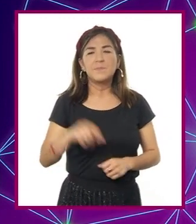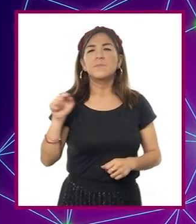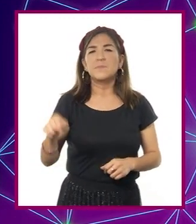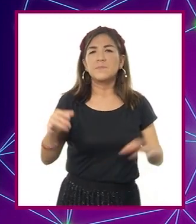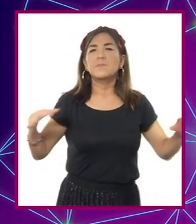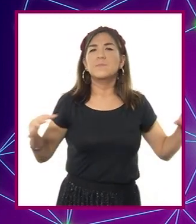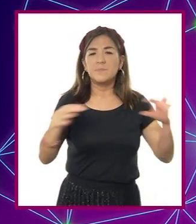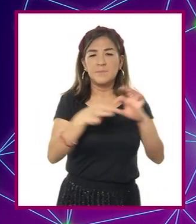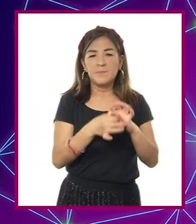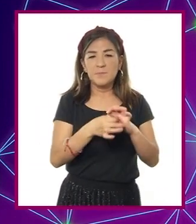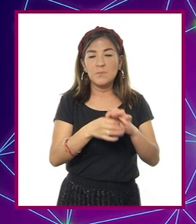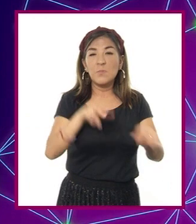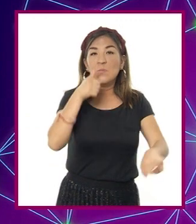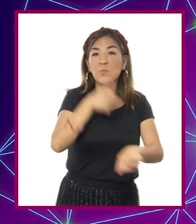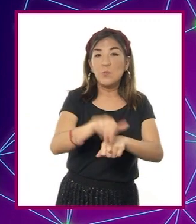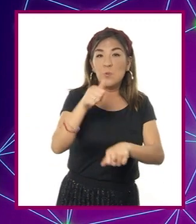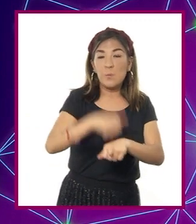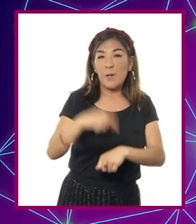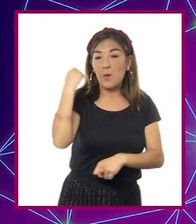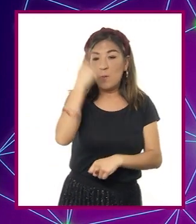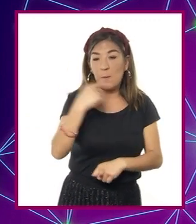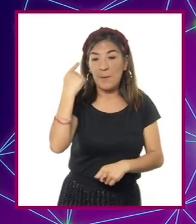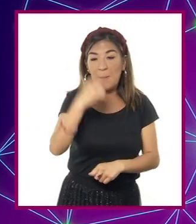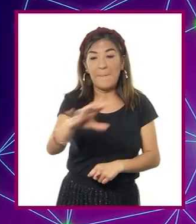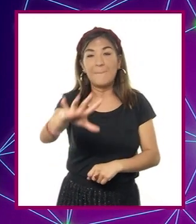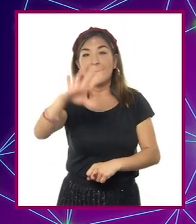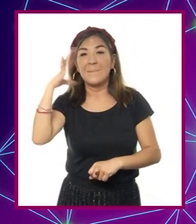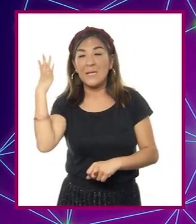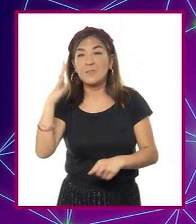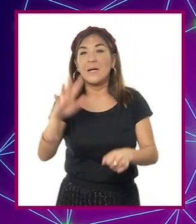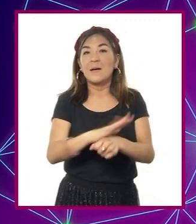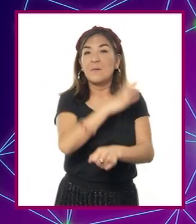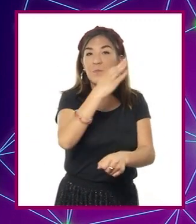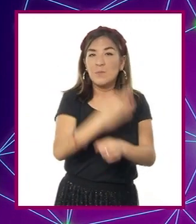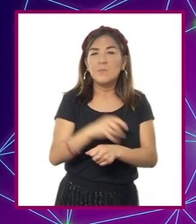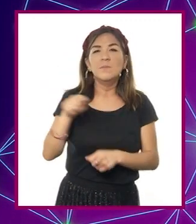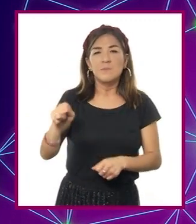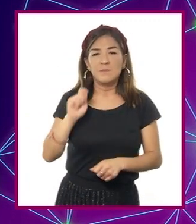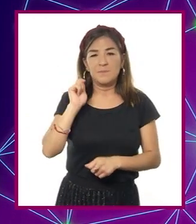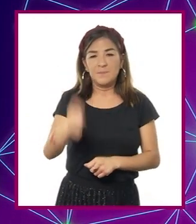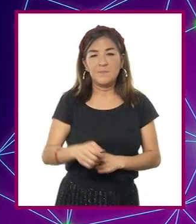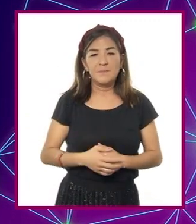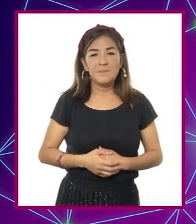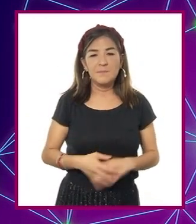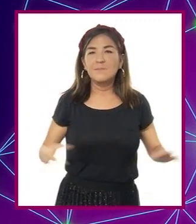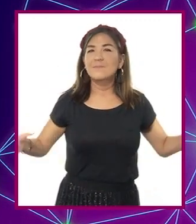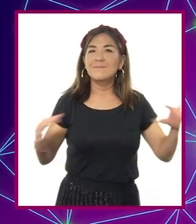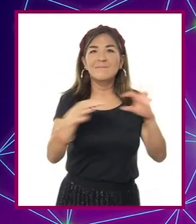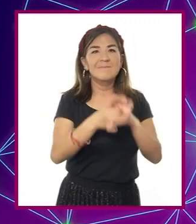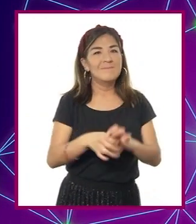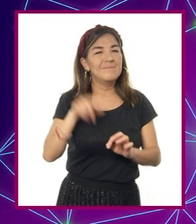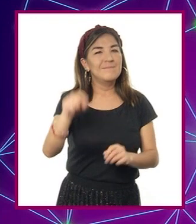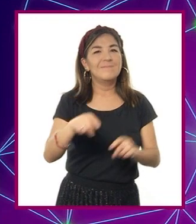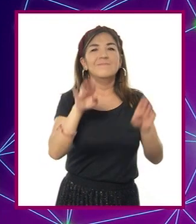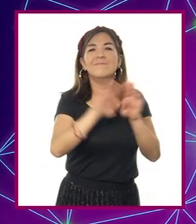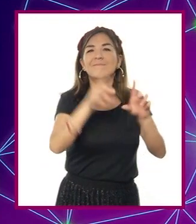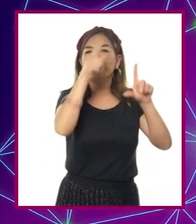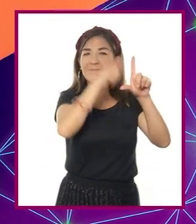relación, número de horas y velocidad promedio, corresponde a todas las coordenadas de la